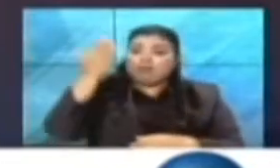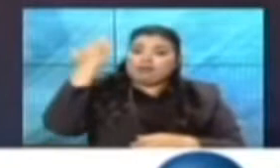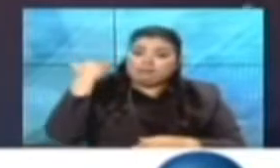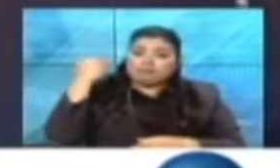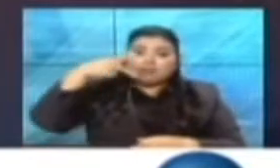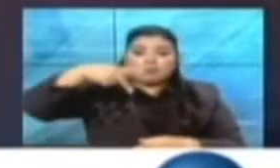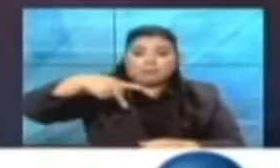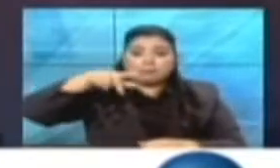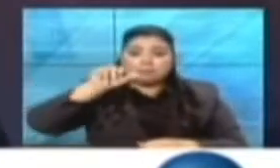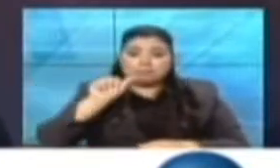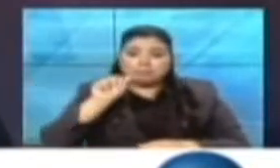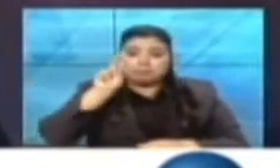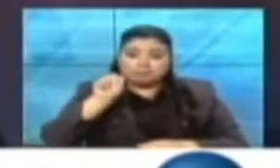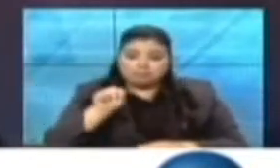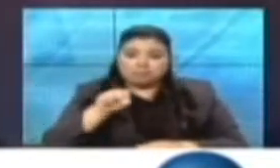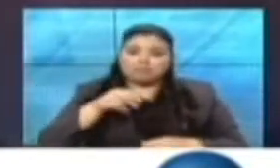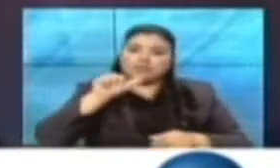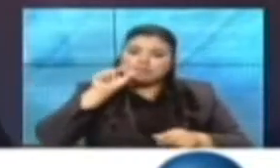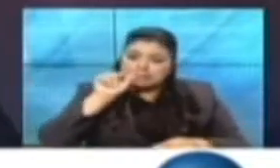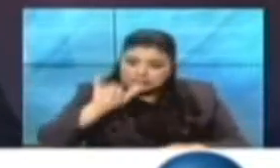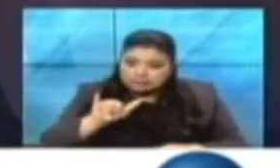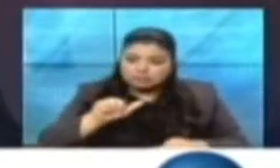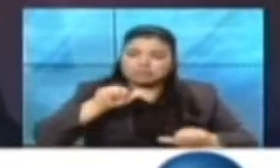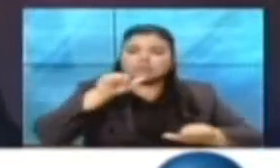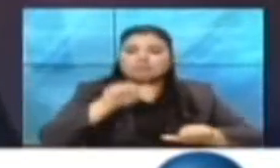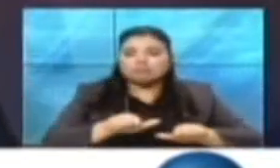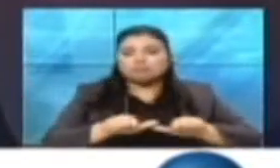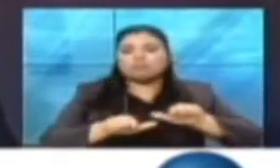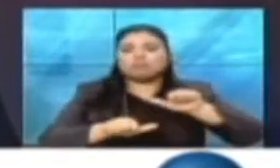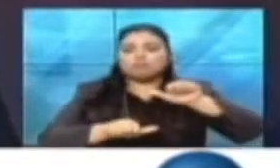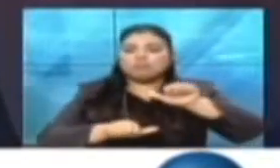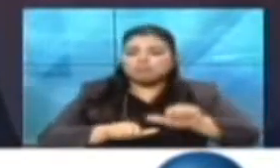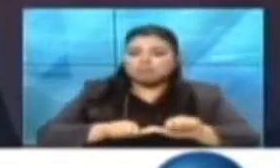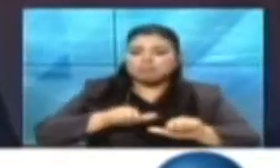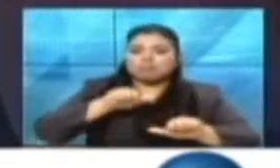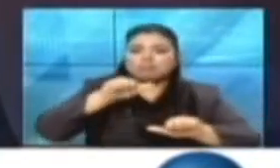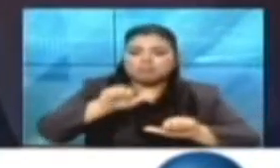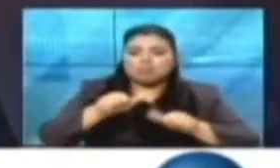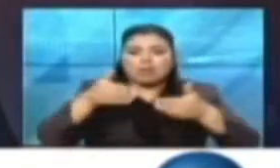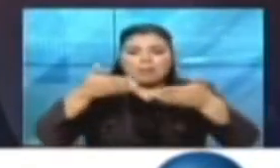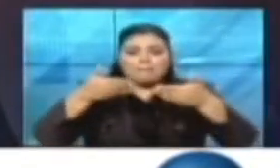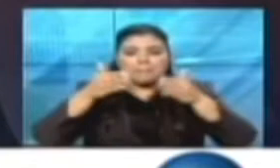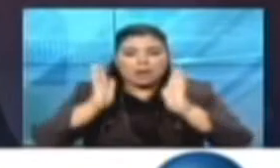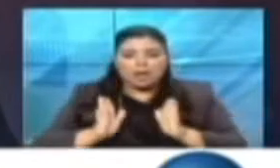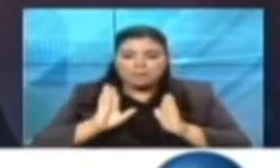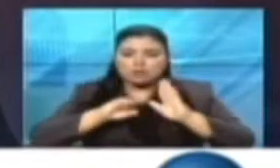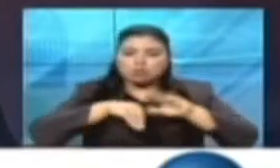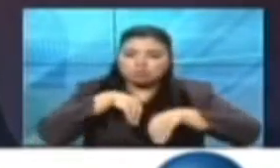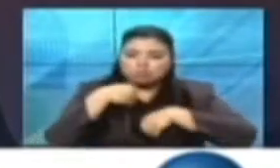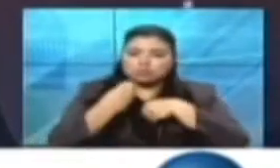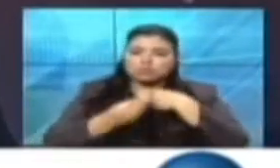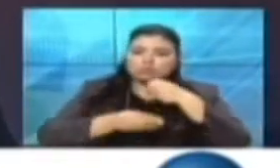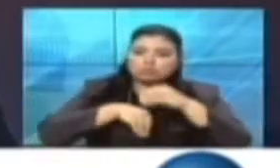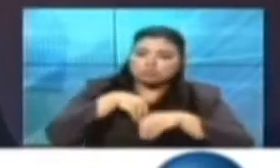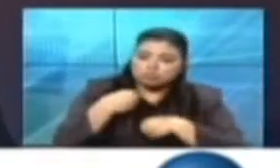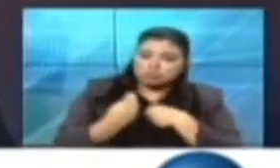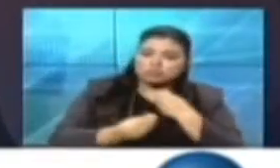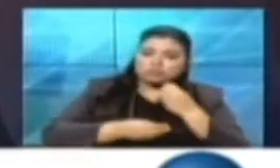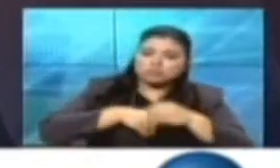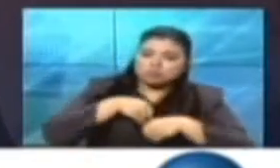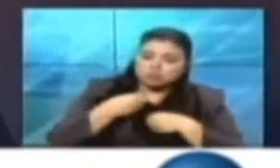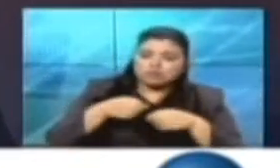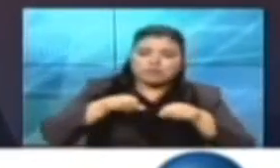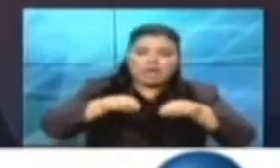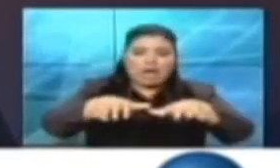le han ido robando a el pueblo panameño en la nueva constitución los corruptos van a ir a la